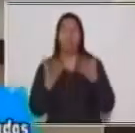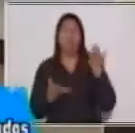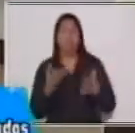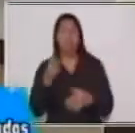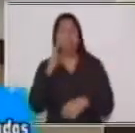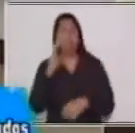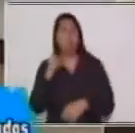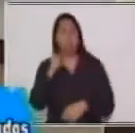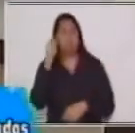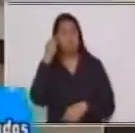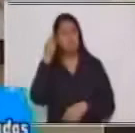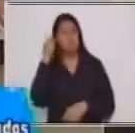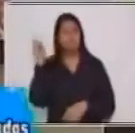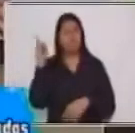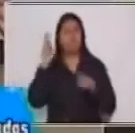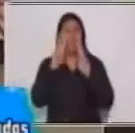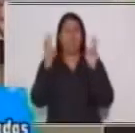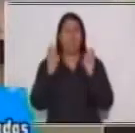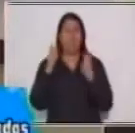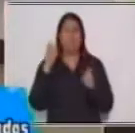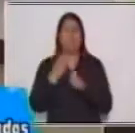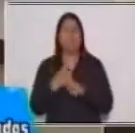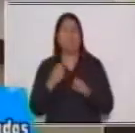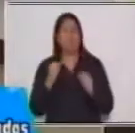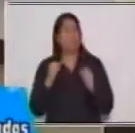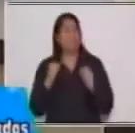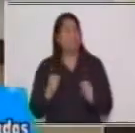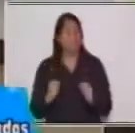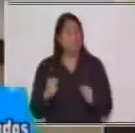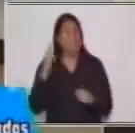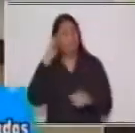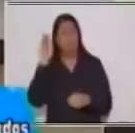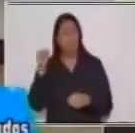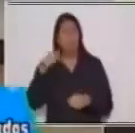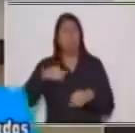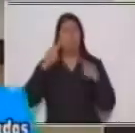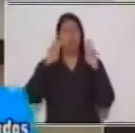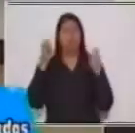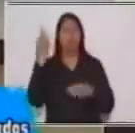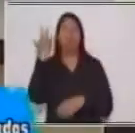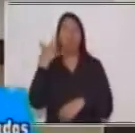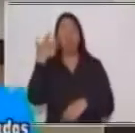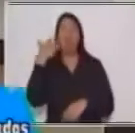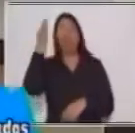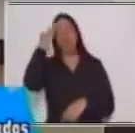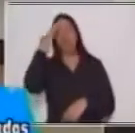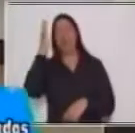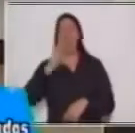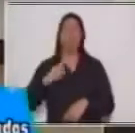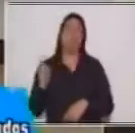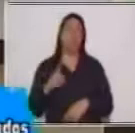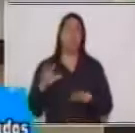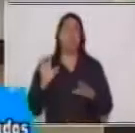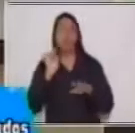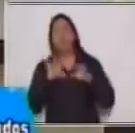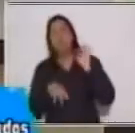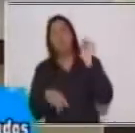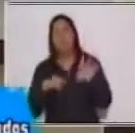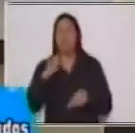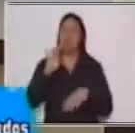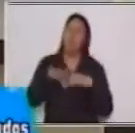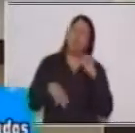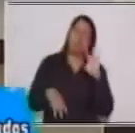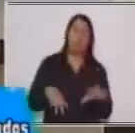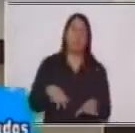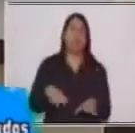contenido, las palabras no las usamos diariamente. Por ejemplo, nosotros decimos Celsius. Celsius se